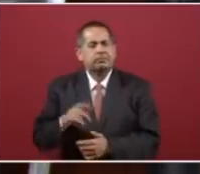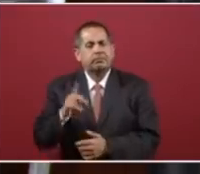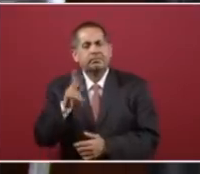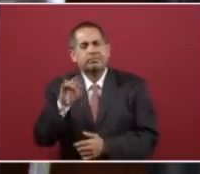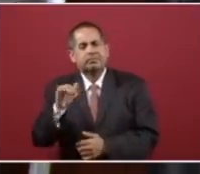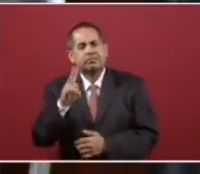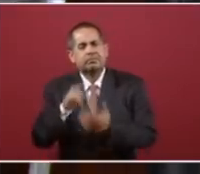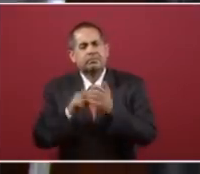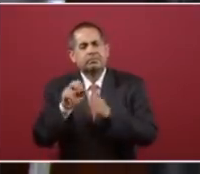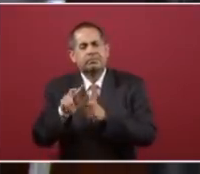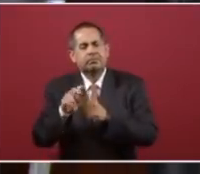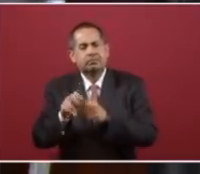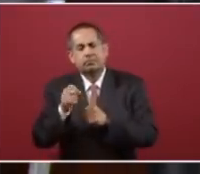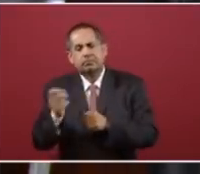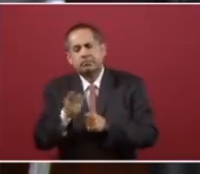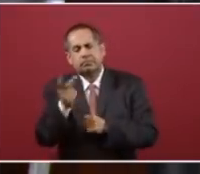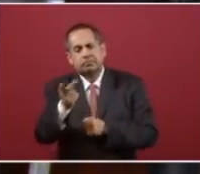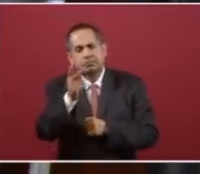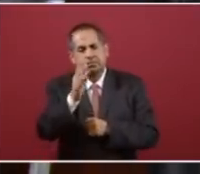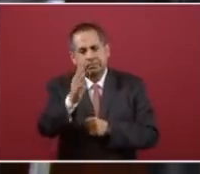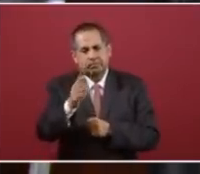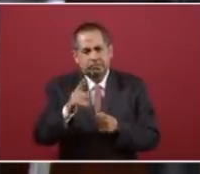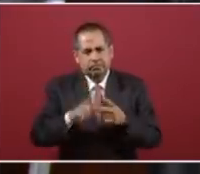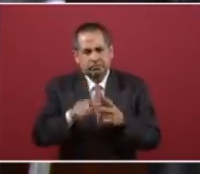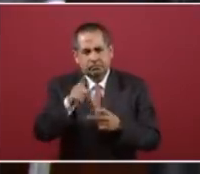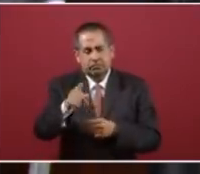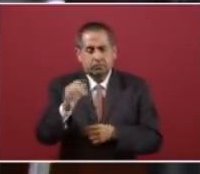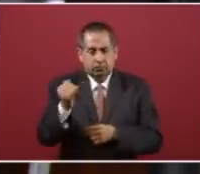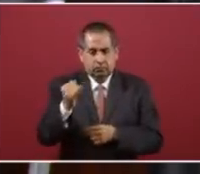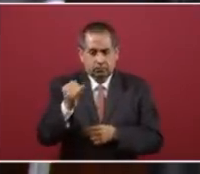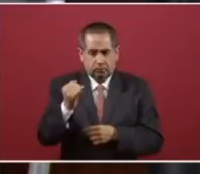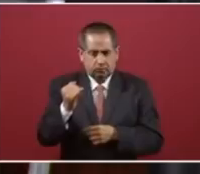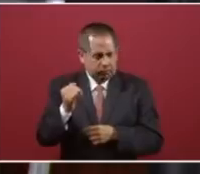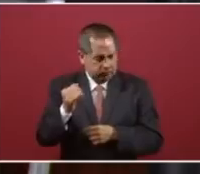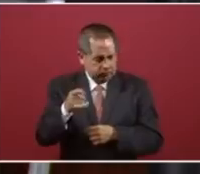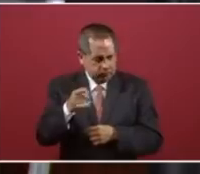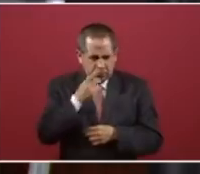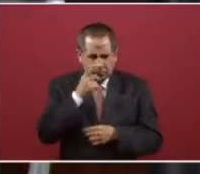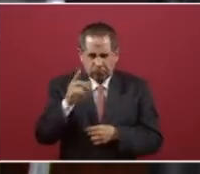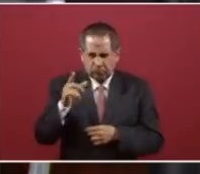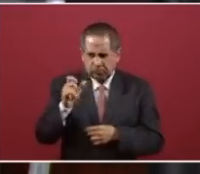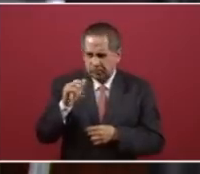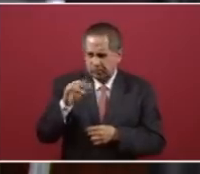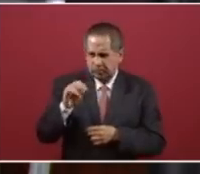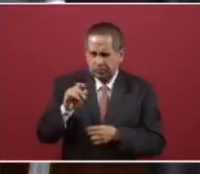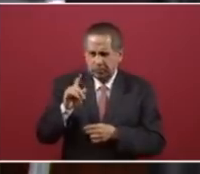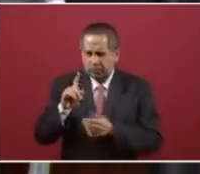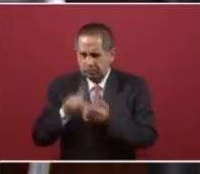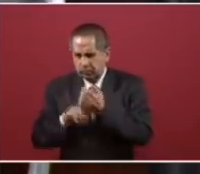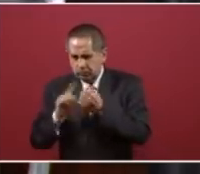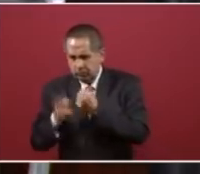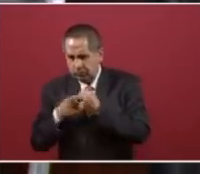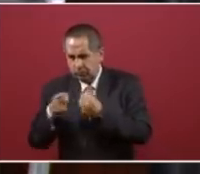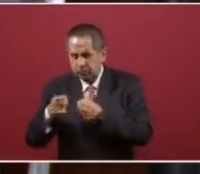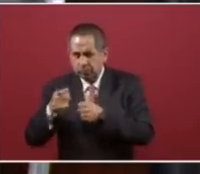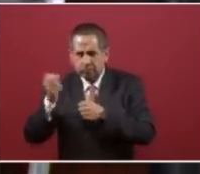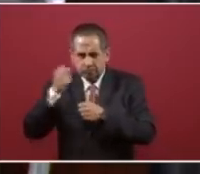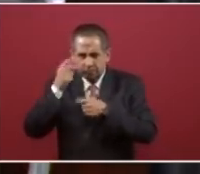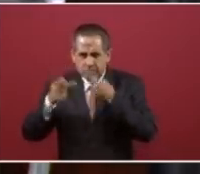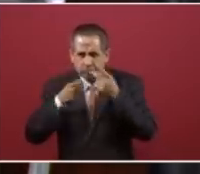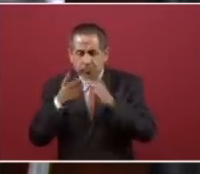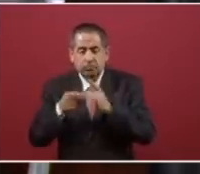y también preguntarle a usted presidente usted en junio denunció que alejandro quintero estaba detrás de esta campaña